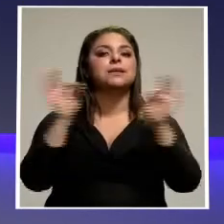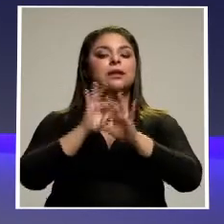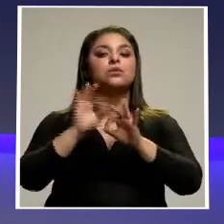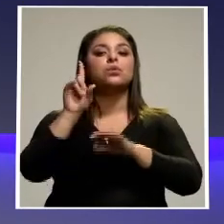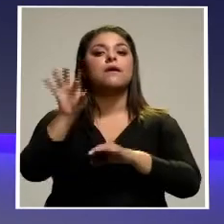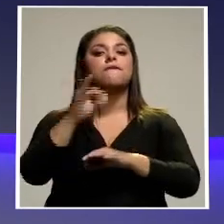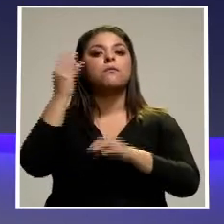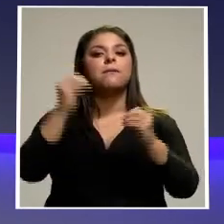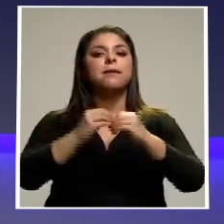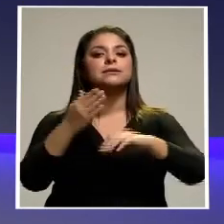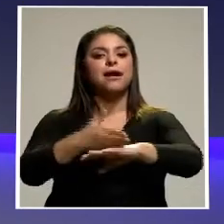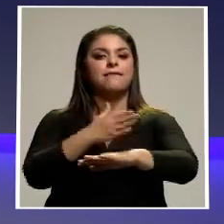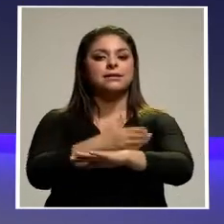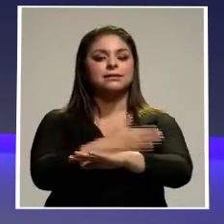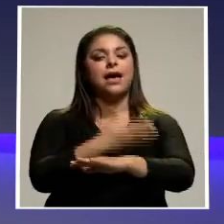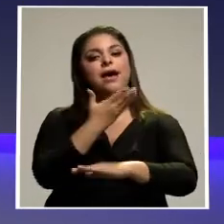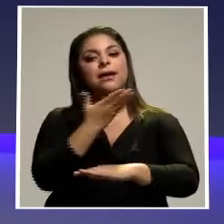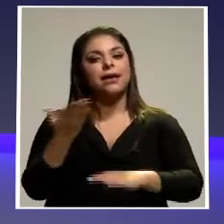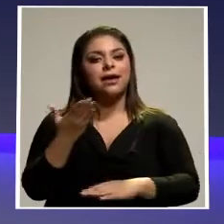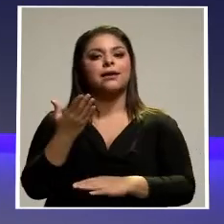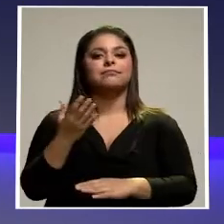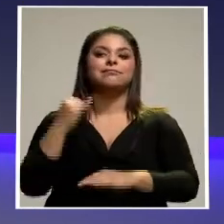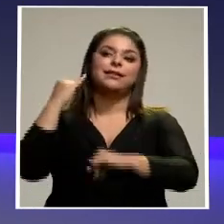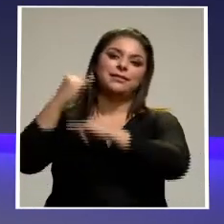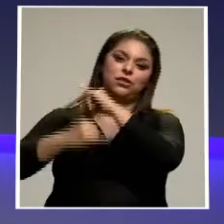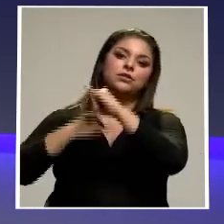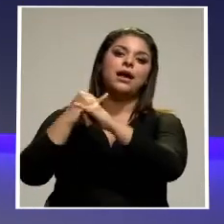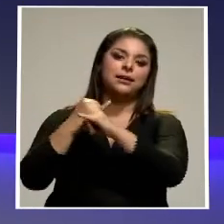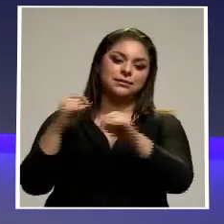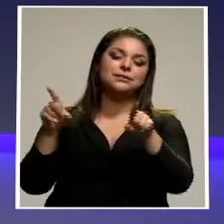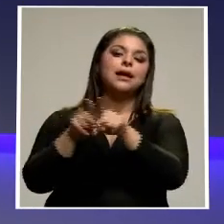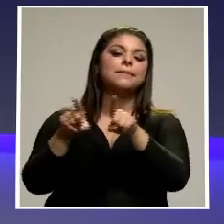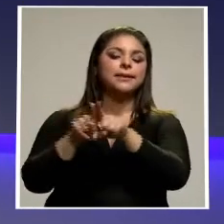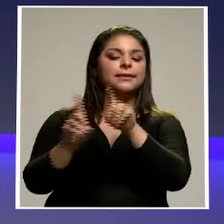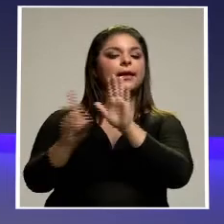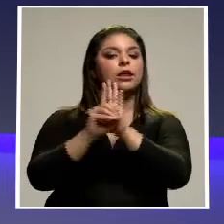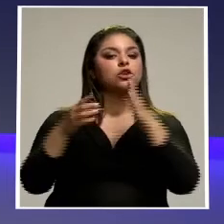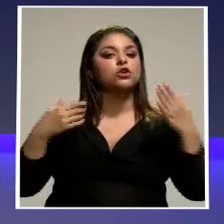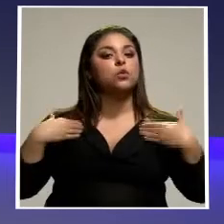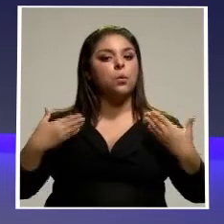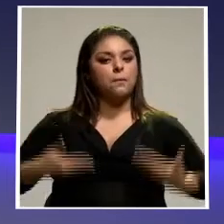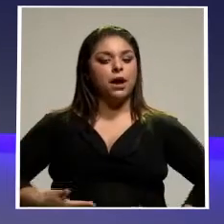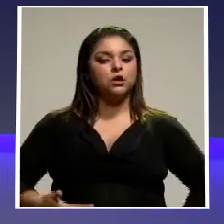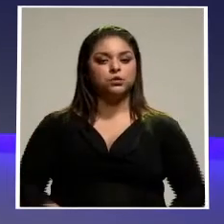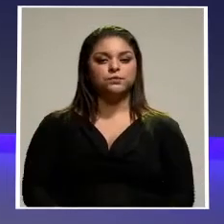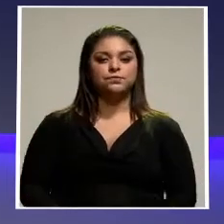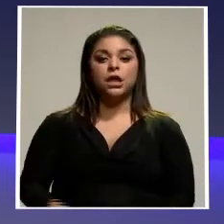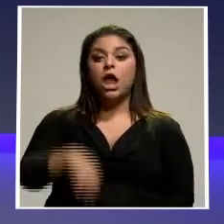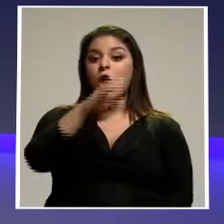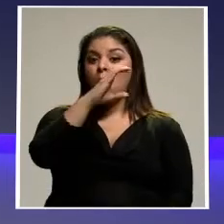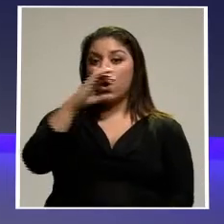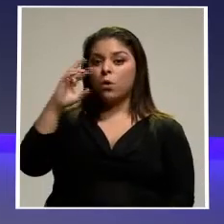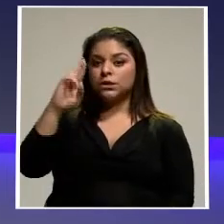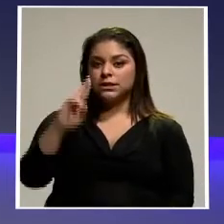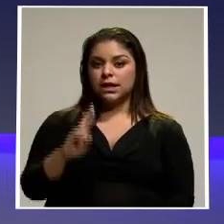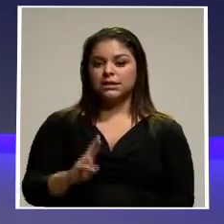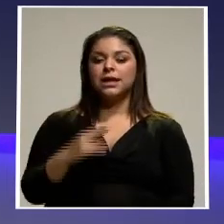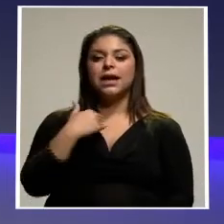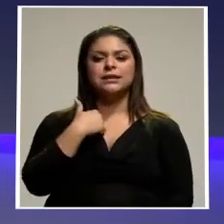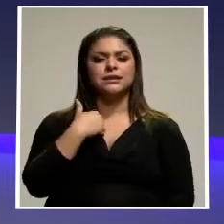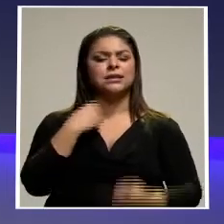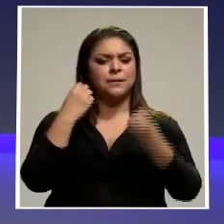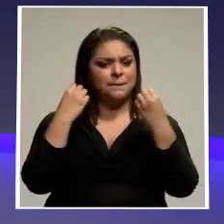avanzada que los propios instrumentos internacionales de derechos humanos. Costa Rica tiene